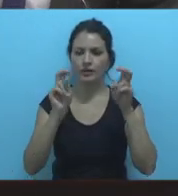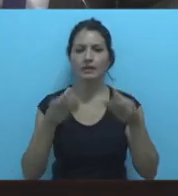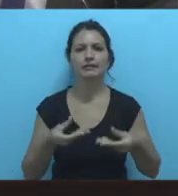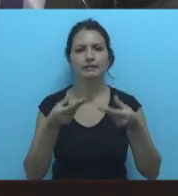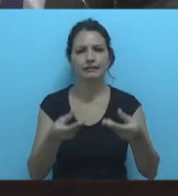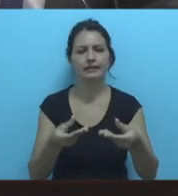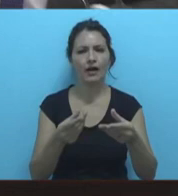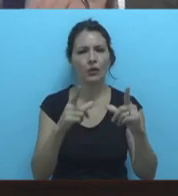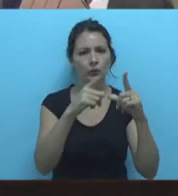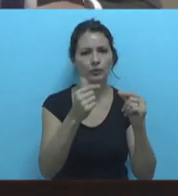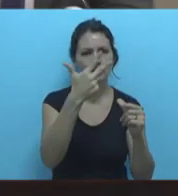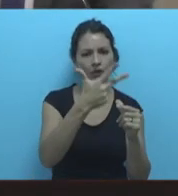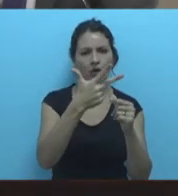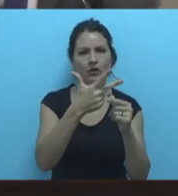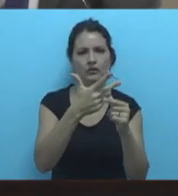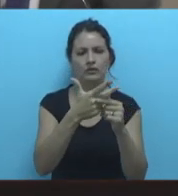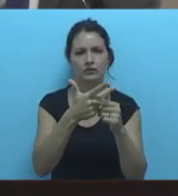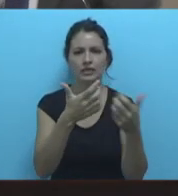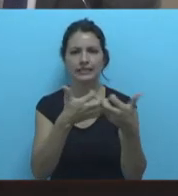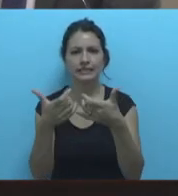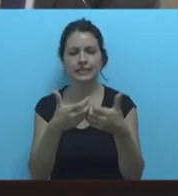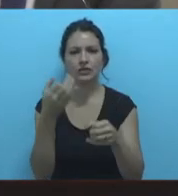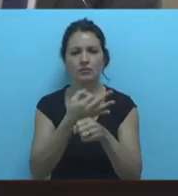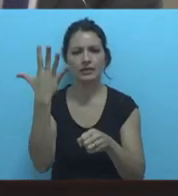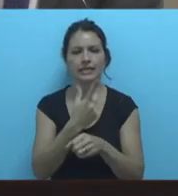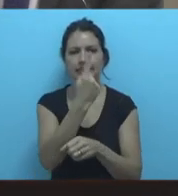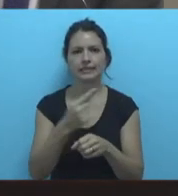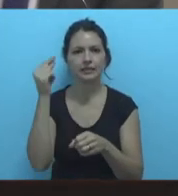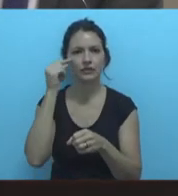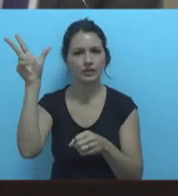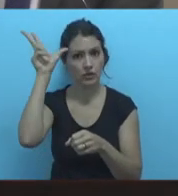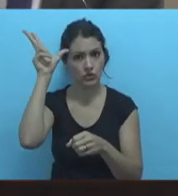Asuntos centrados, número 3, periodo extraordinario, número 138.